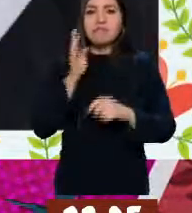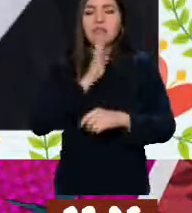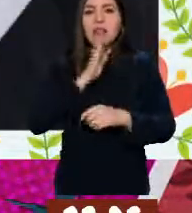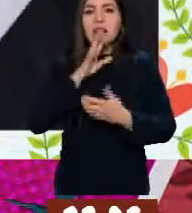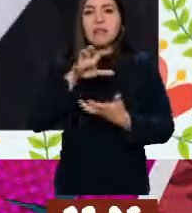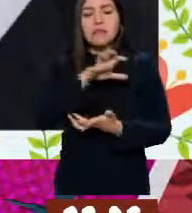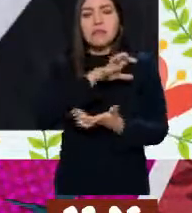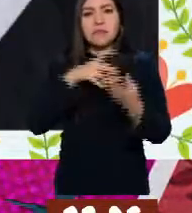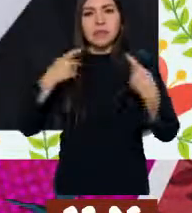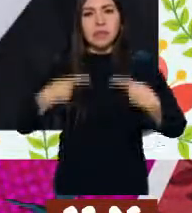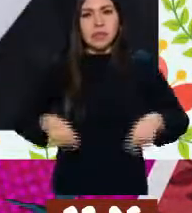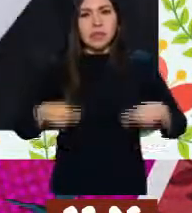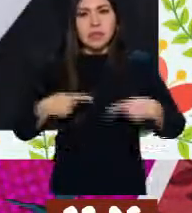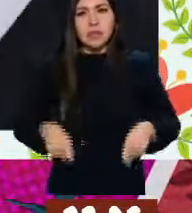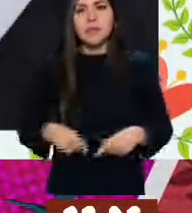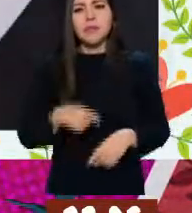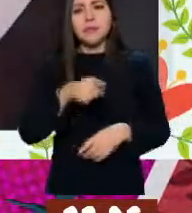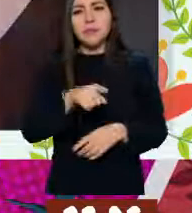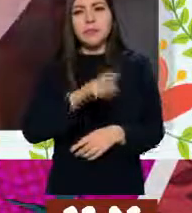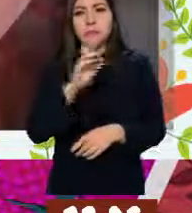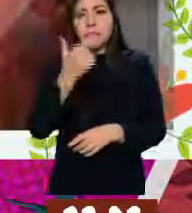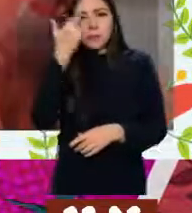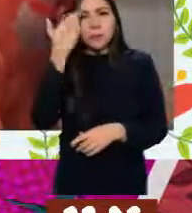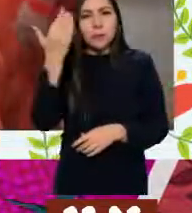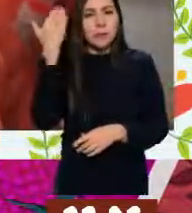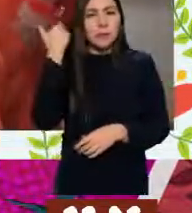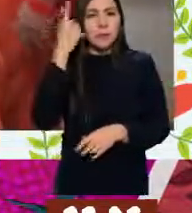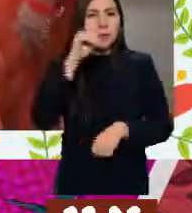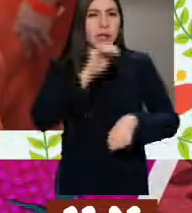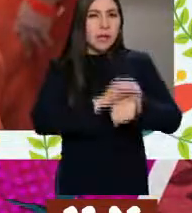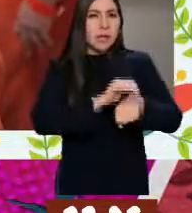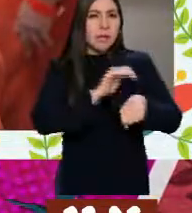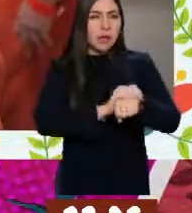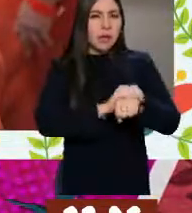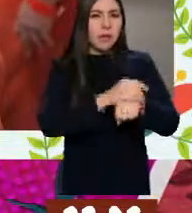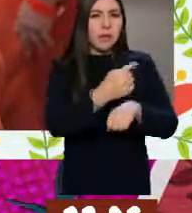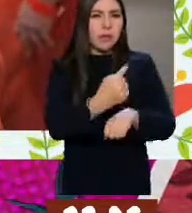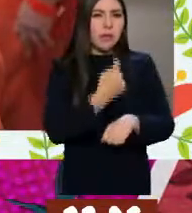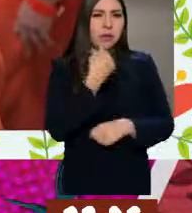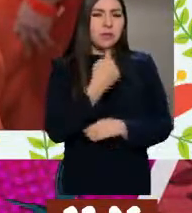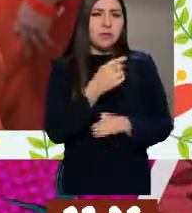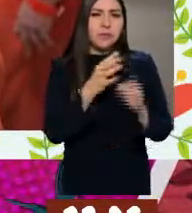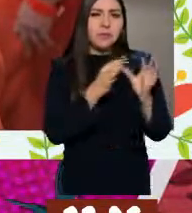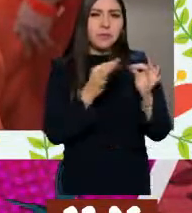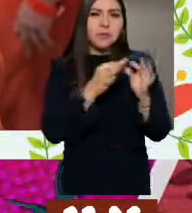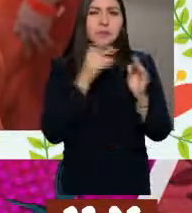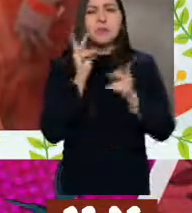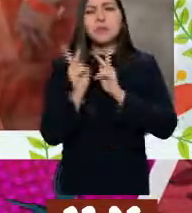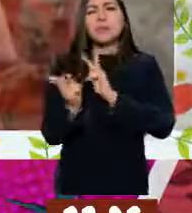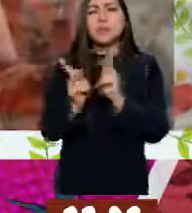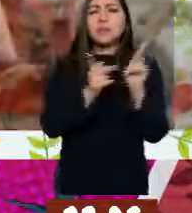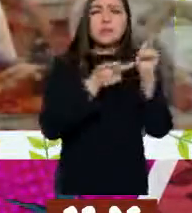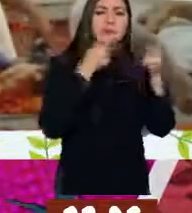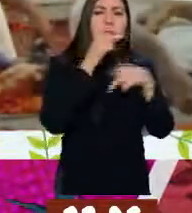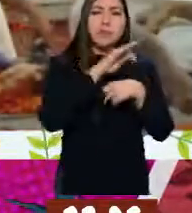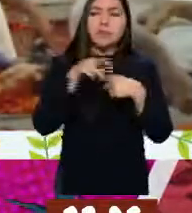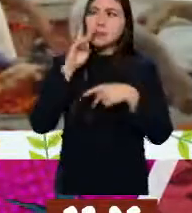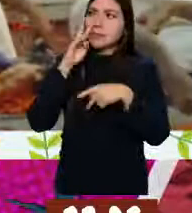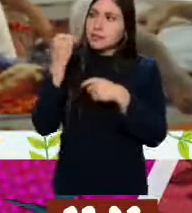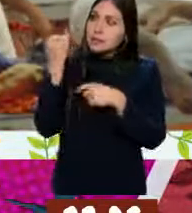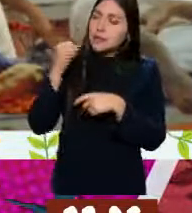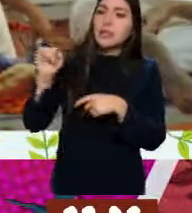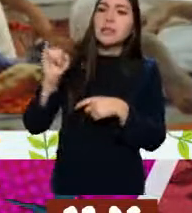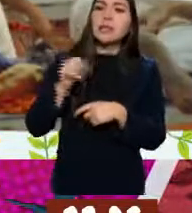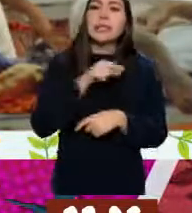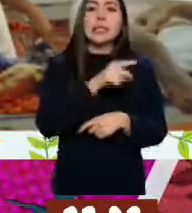amigo Osvaldo Zavala alguna vez en una charla dijo claramente algo que de pronto a los demás nos sorprendió y dijo,